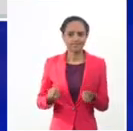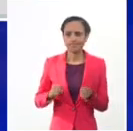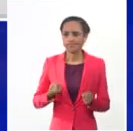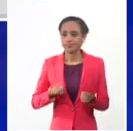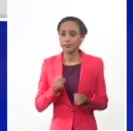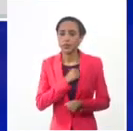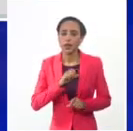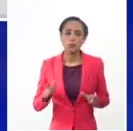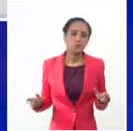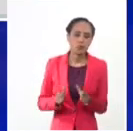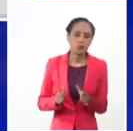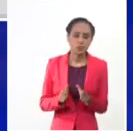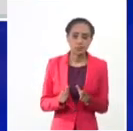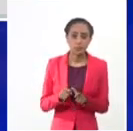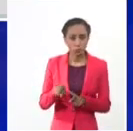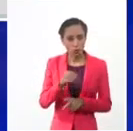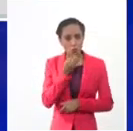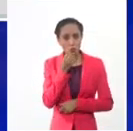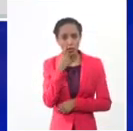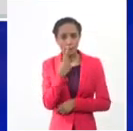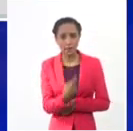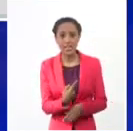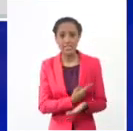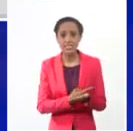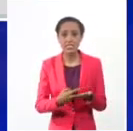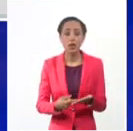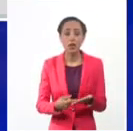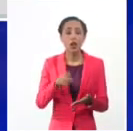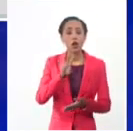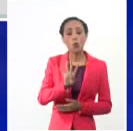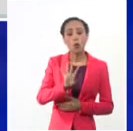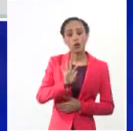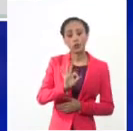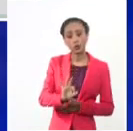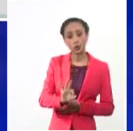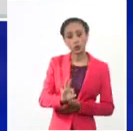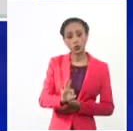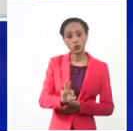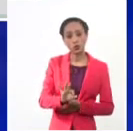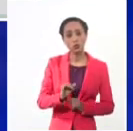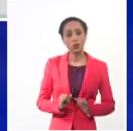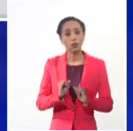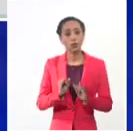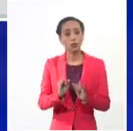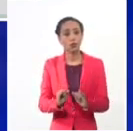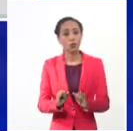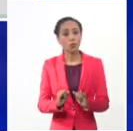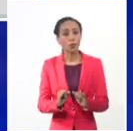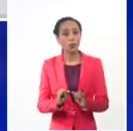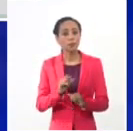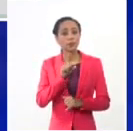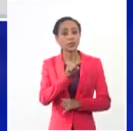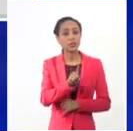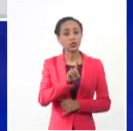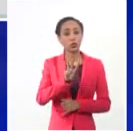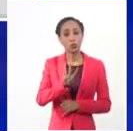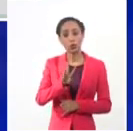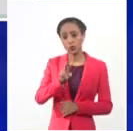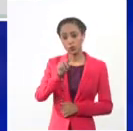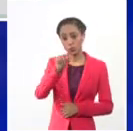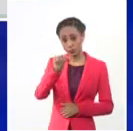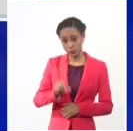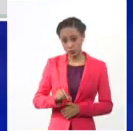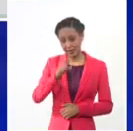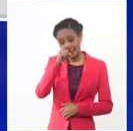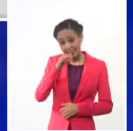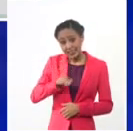Ya podemos ver ahí que en la semana 48 se diagnosticaron 142 casos